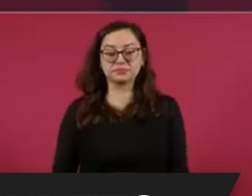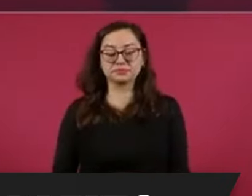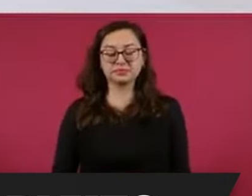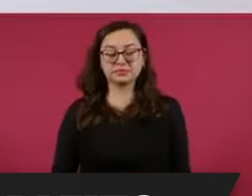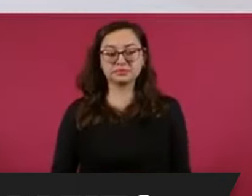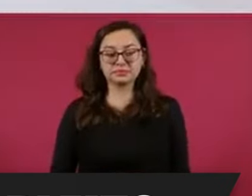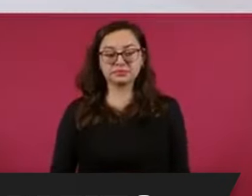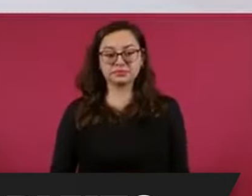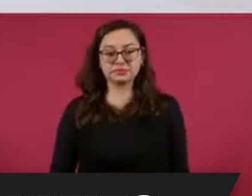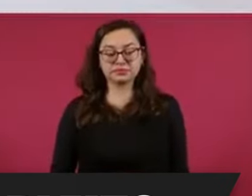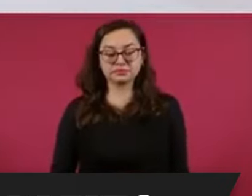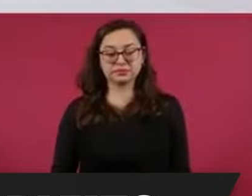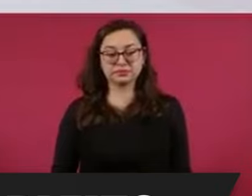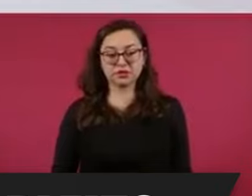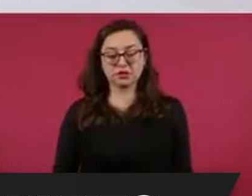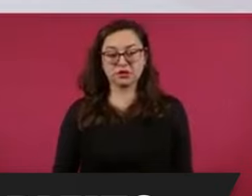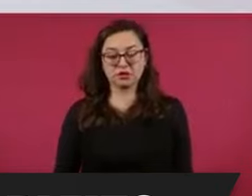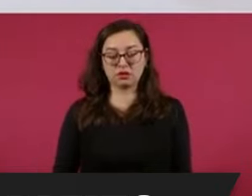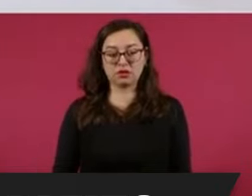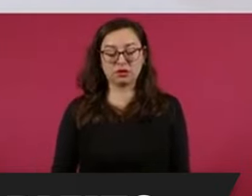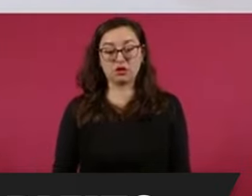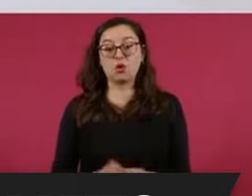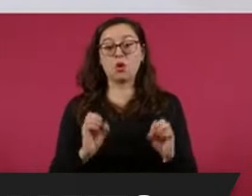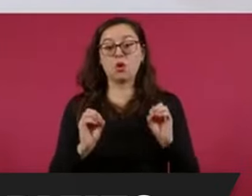Porque, o lo de la señora